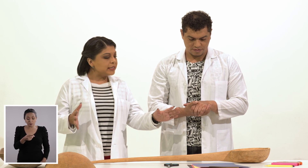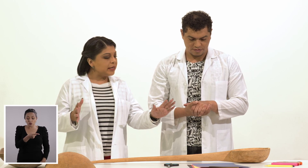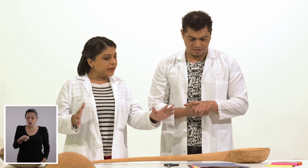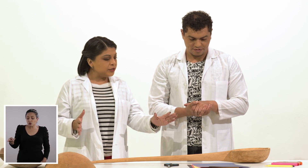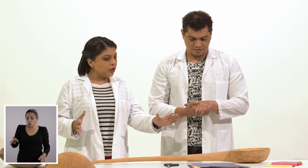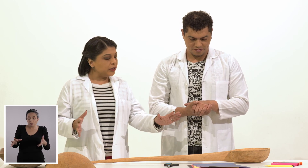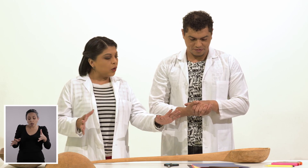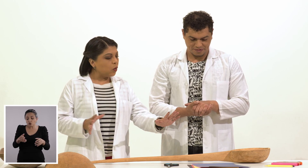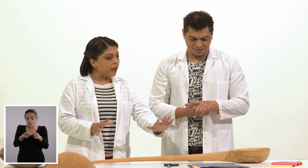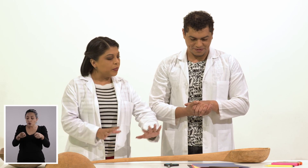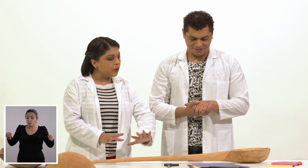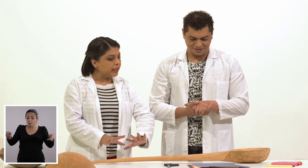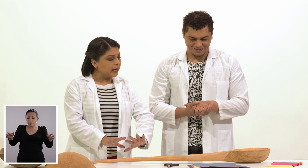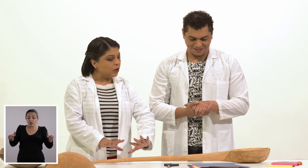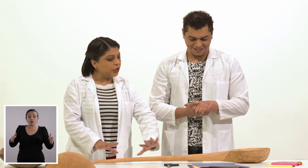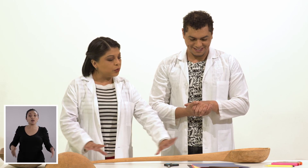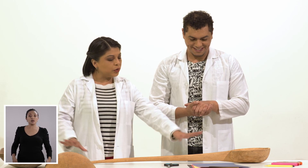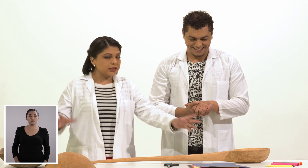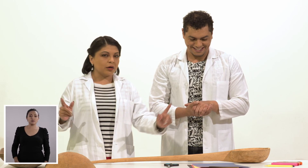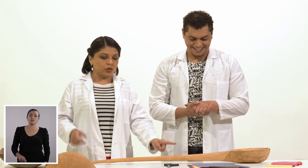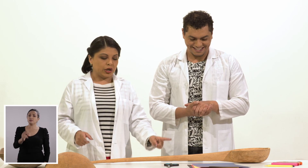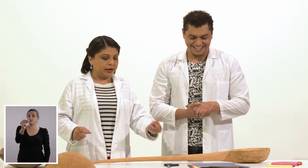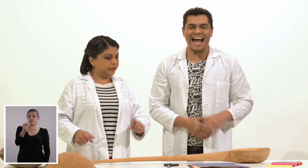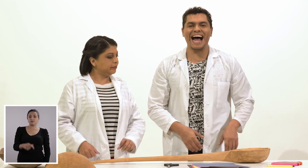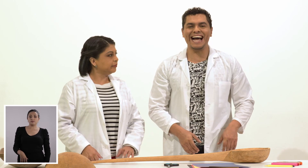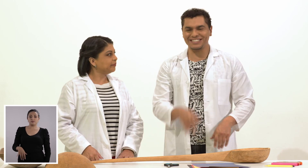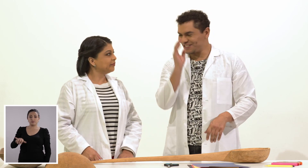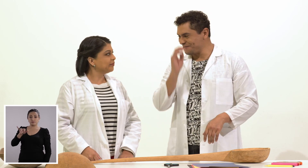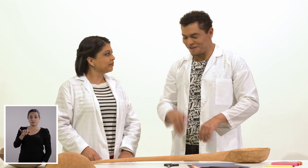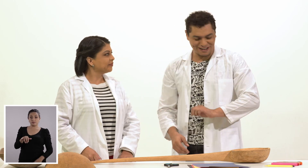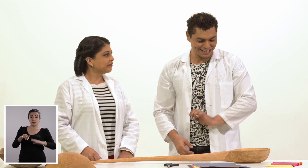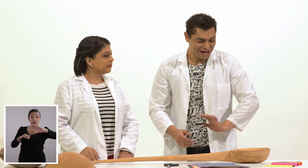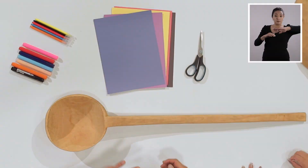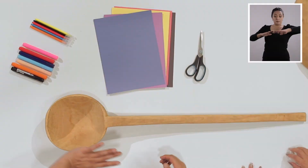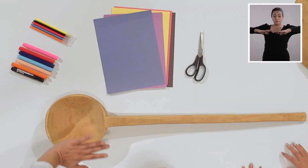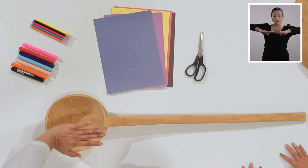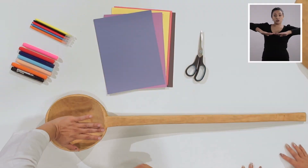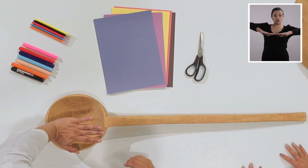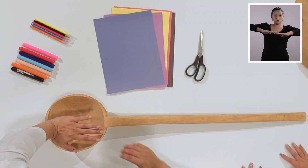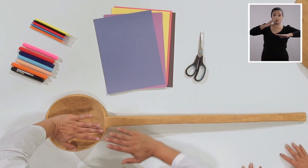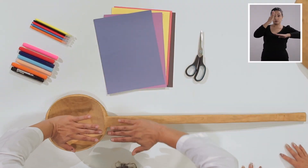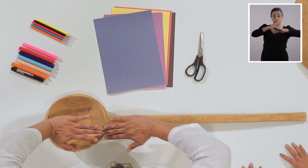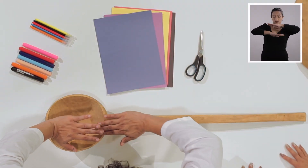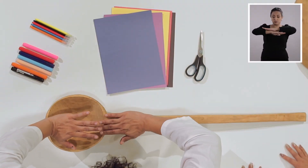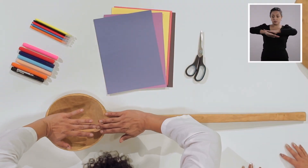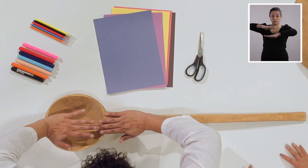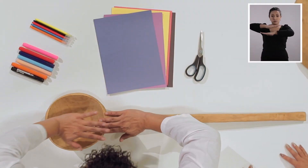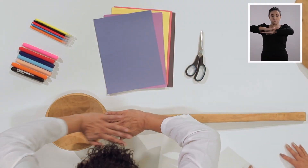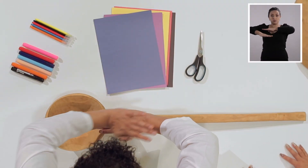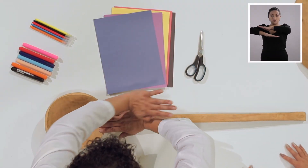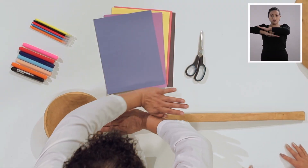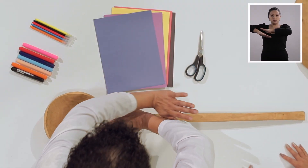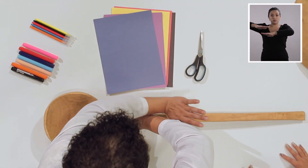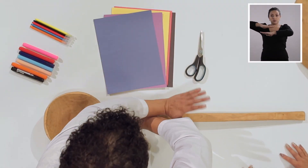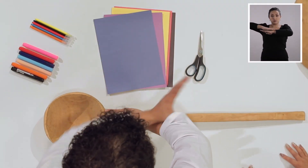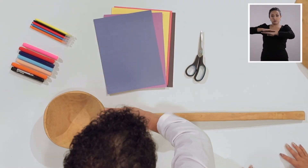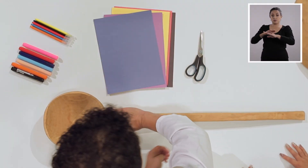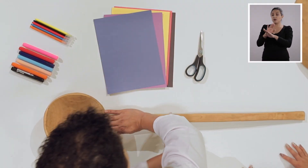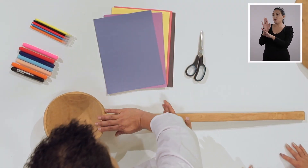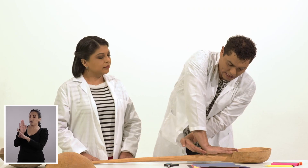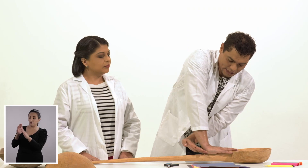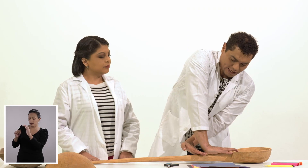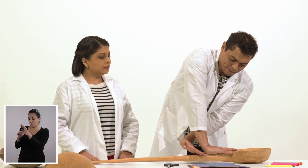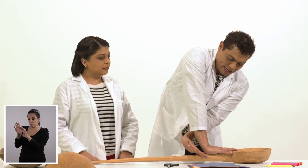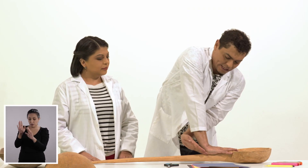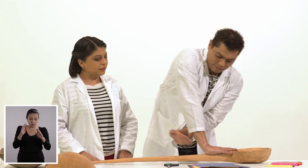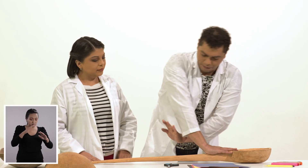una estimación de cuánto es la longitud de esta cuchara así por ejemplo si ponemos así con la ley y